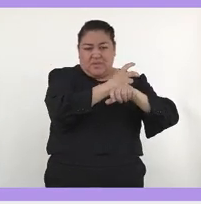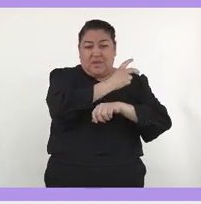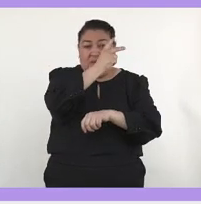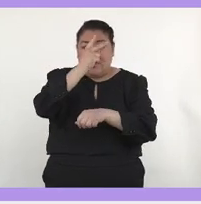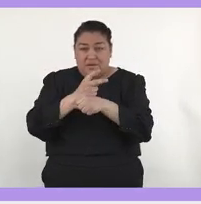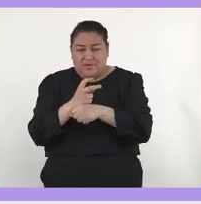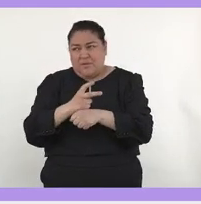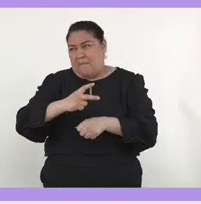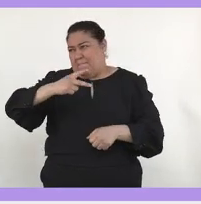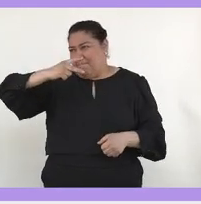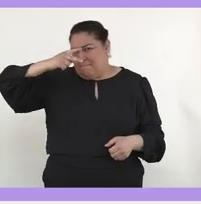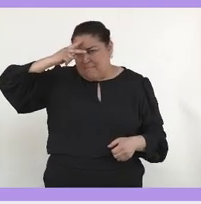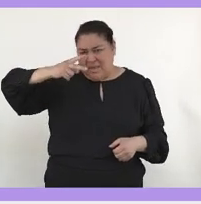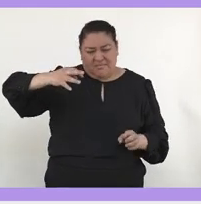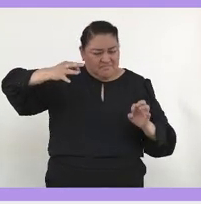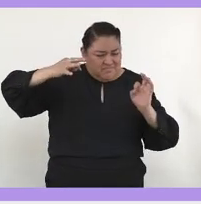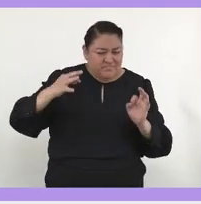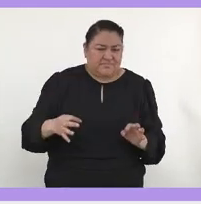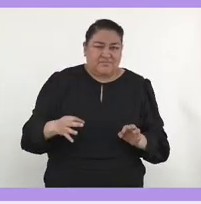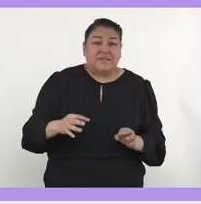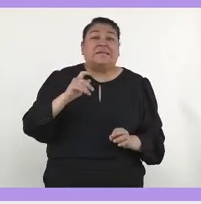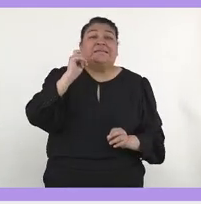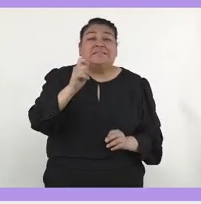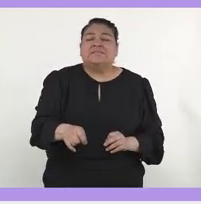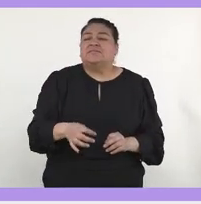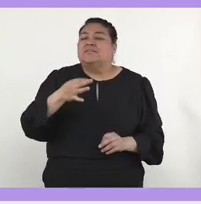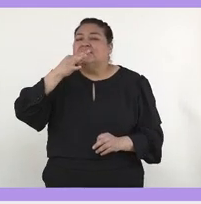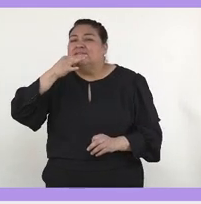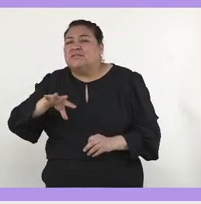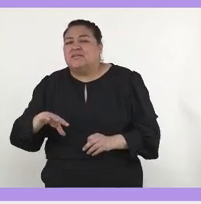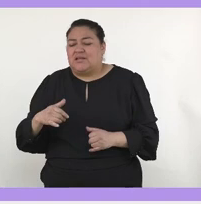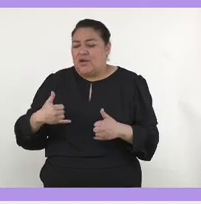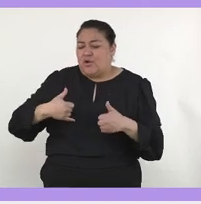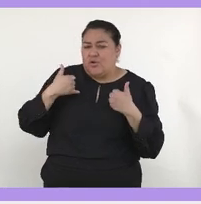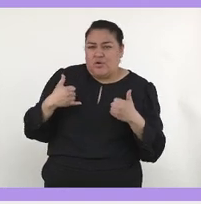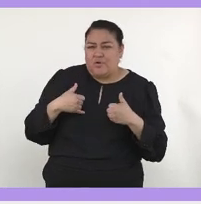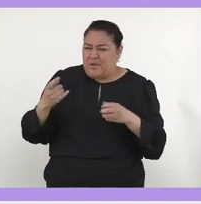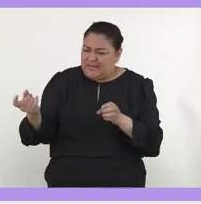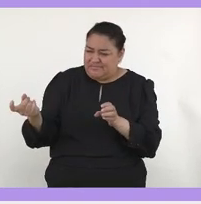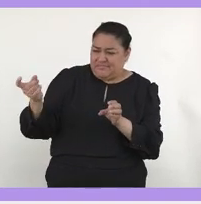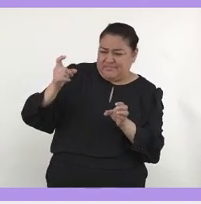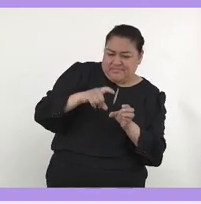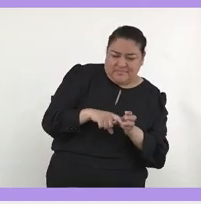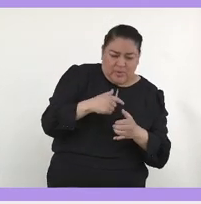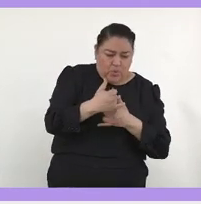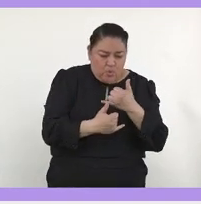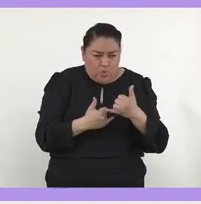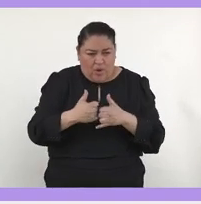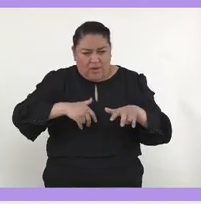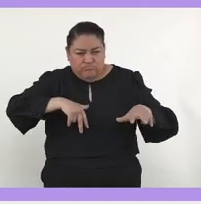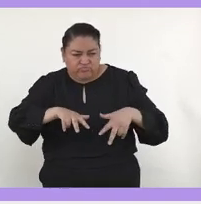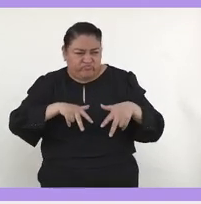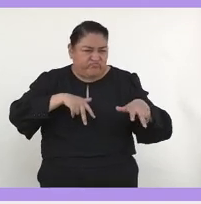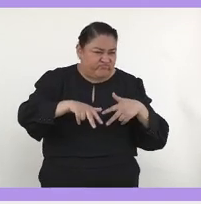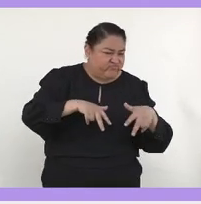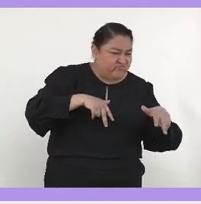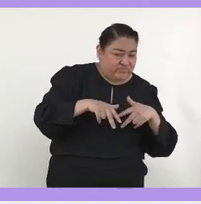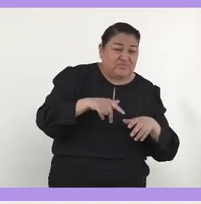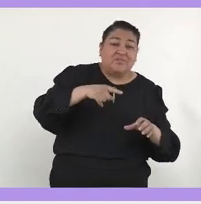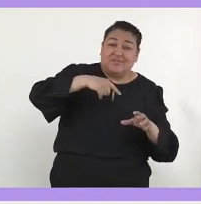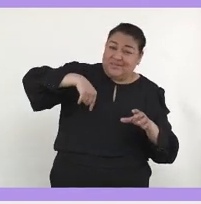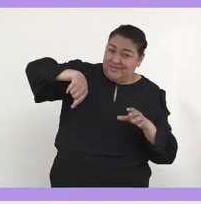está potenciando el sueño de niñas y jóvenes para que sigan jugando al yo recuerdo